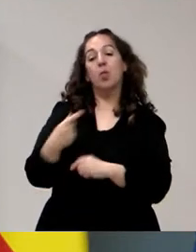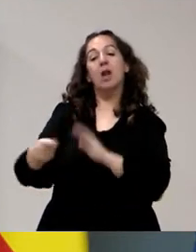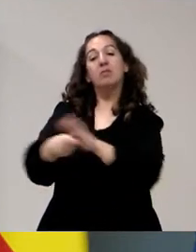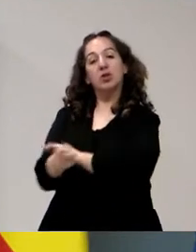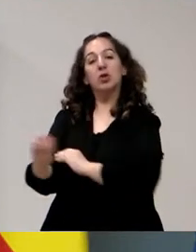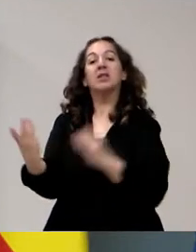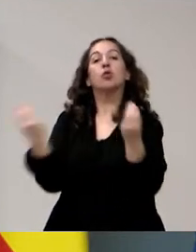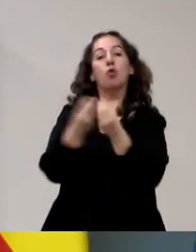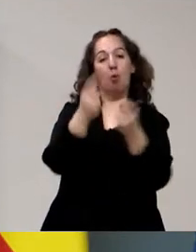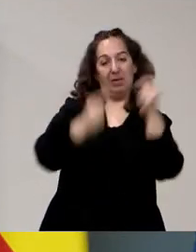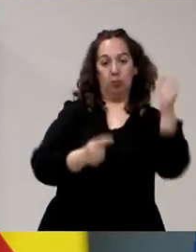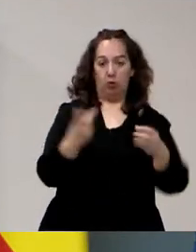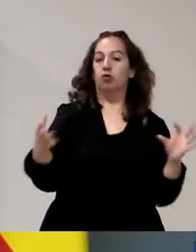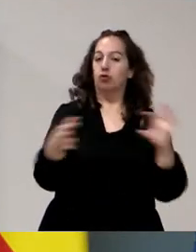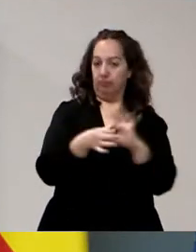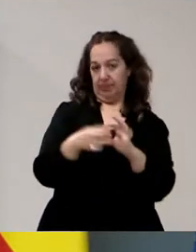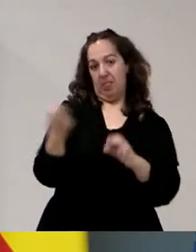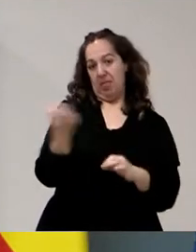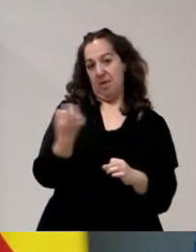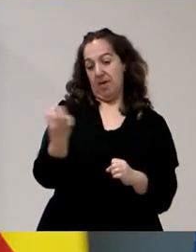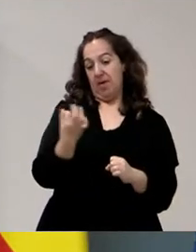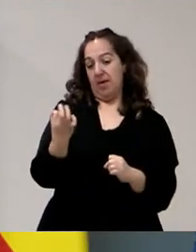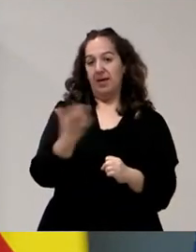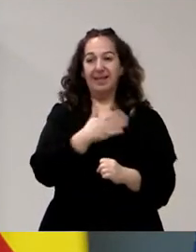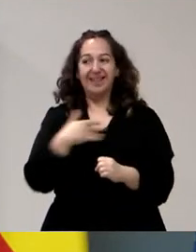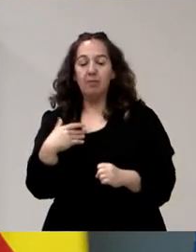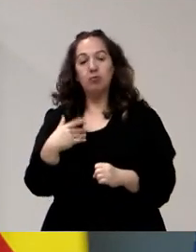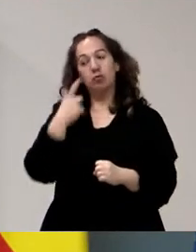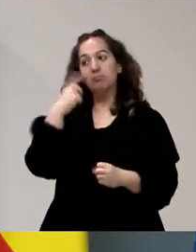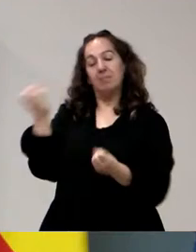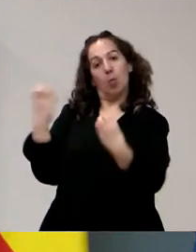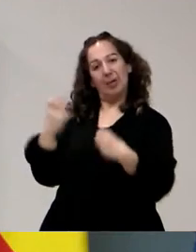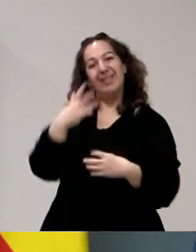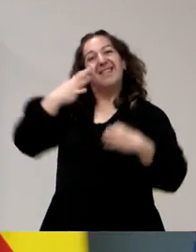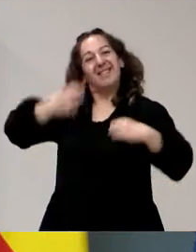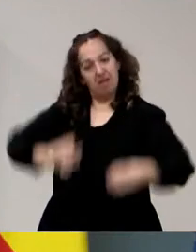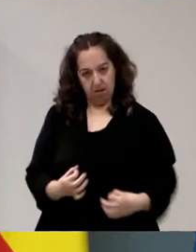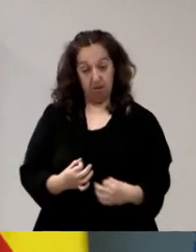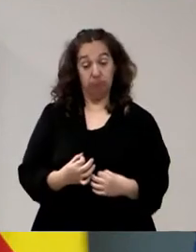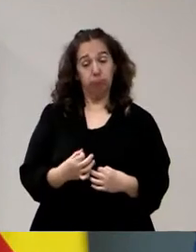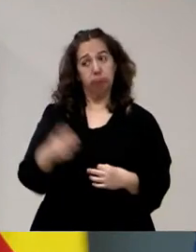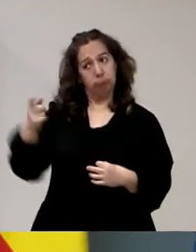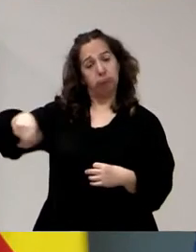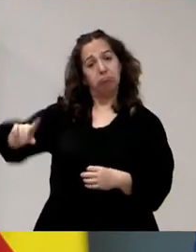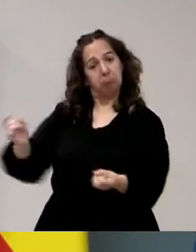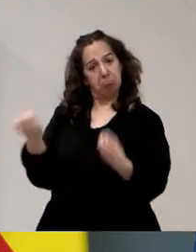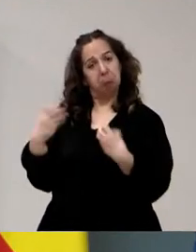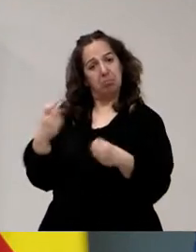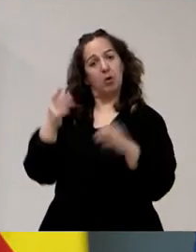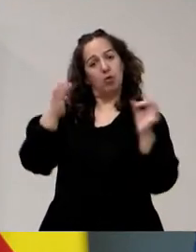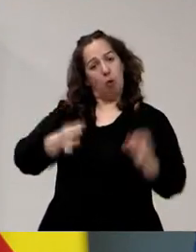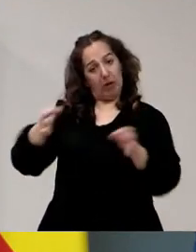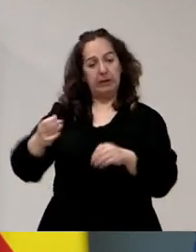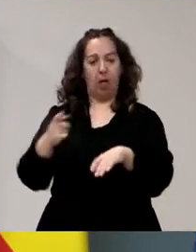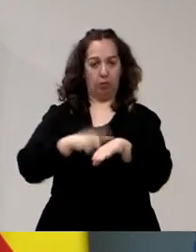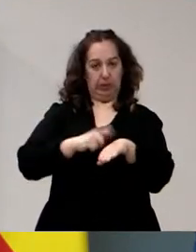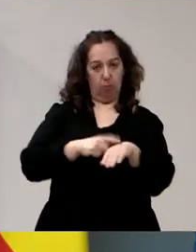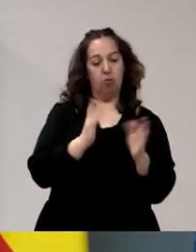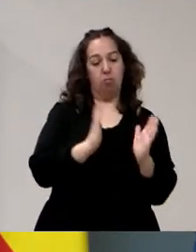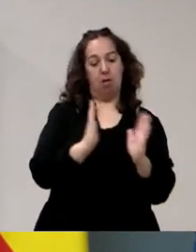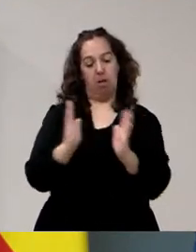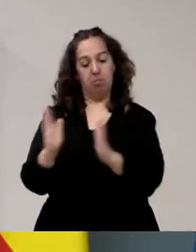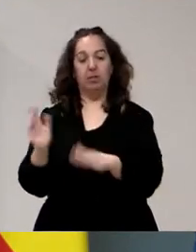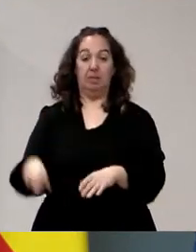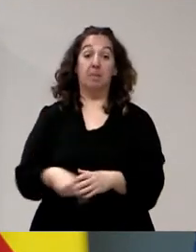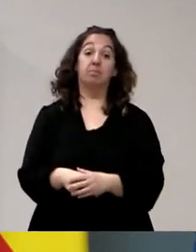presupuestos y queremos plazos creíbles que también me ha trasladado y ha concretado hoy el ministro Y por